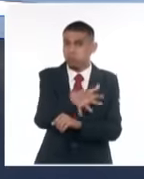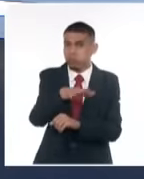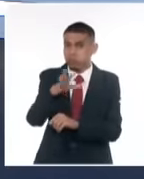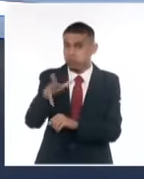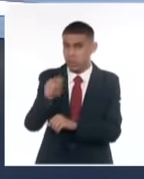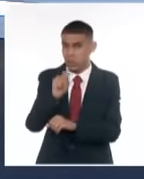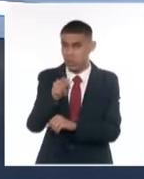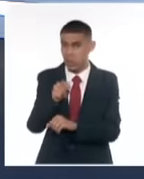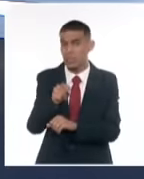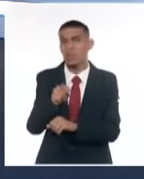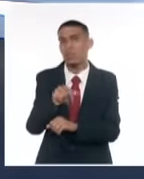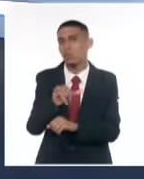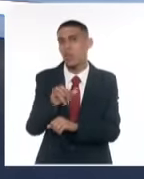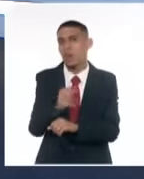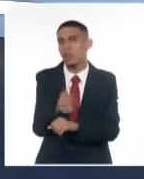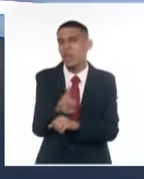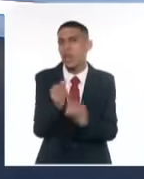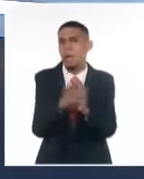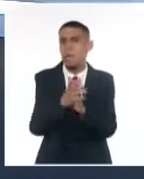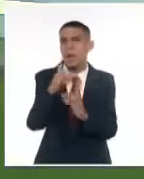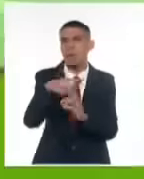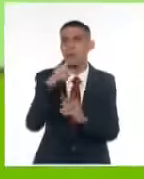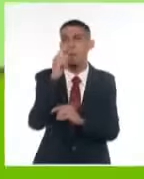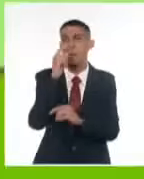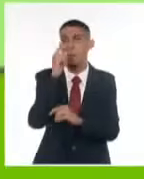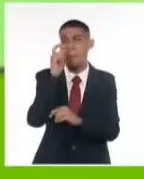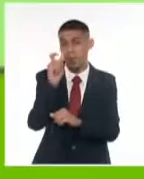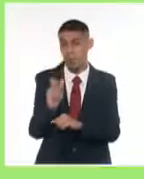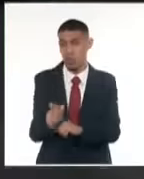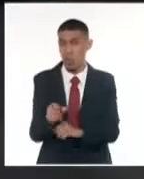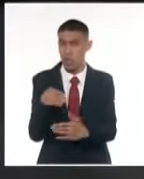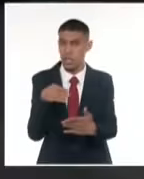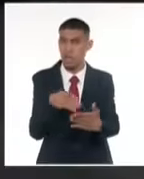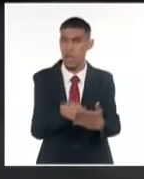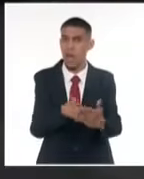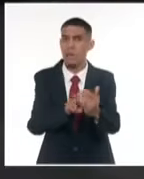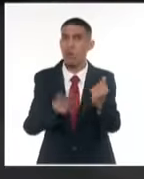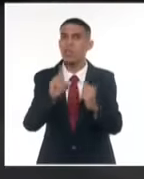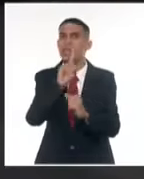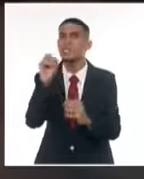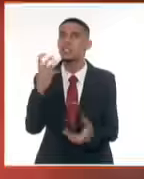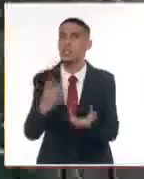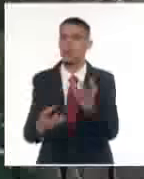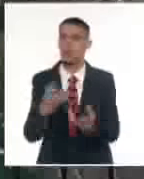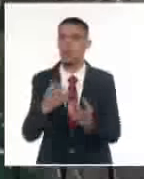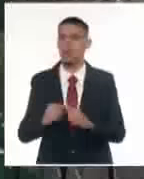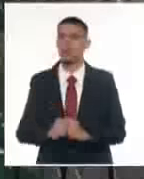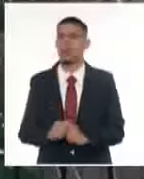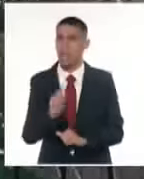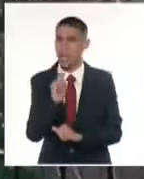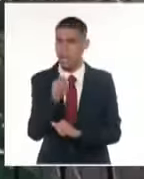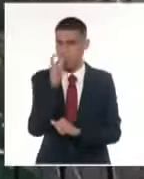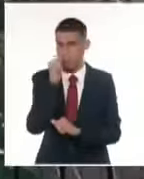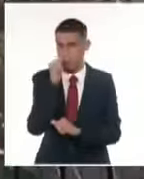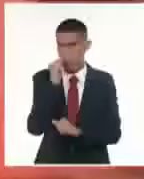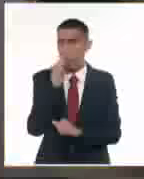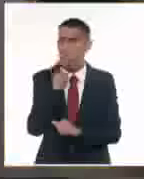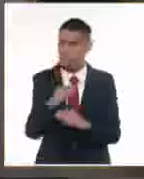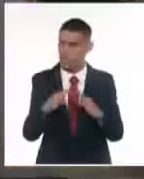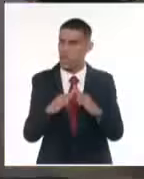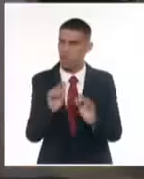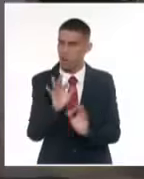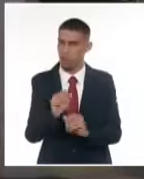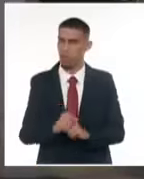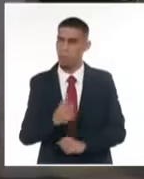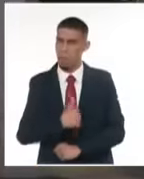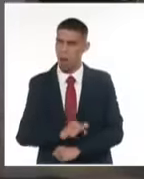esta persona se traslada hasta la provincia de Cienfuegos. Este es su territorio de origen. Desde Cienfuegos contactó